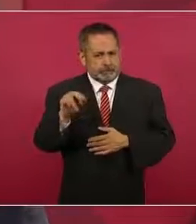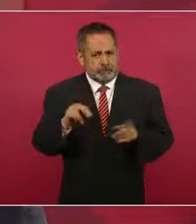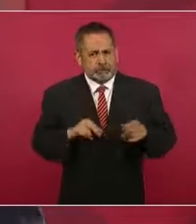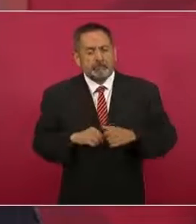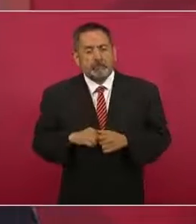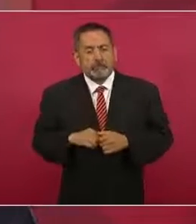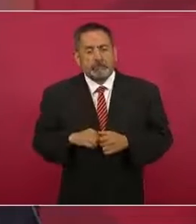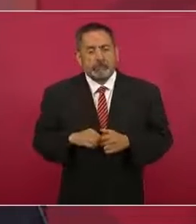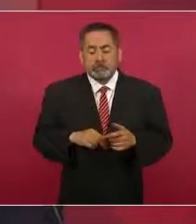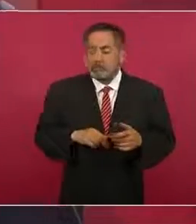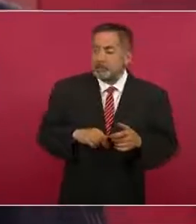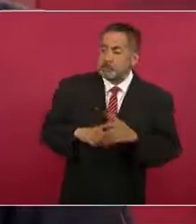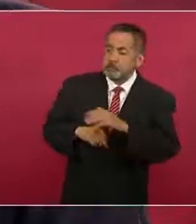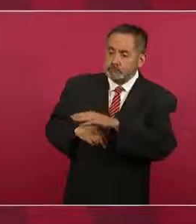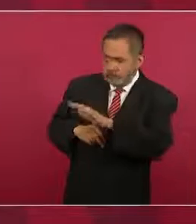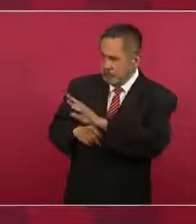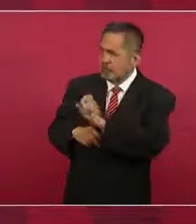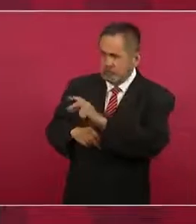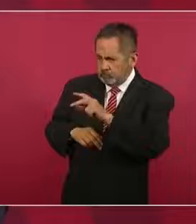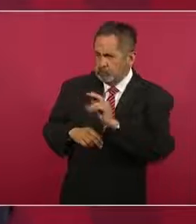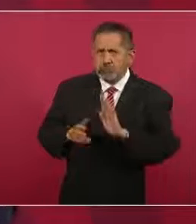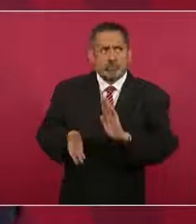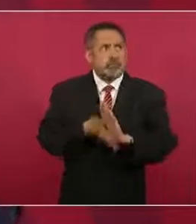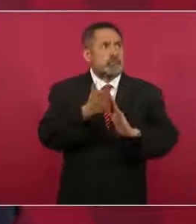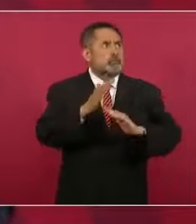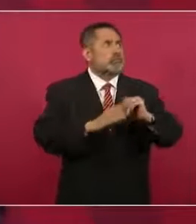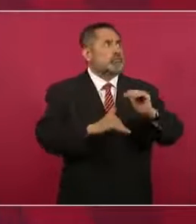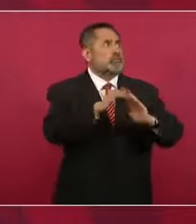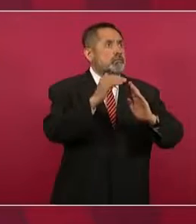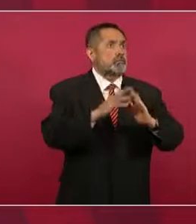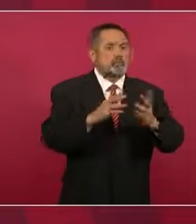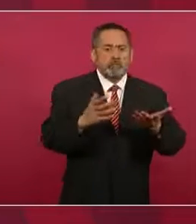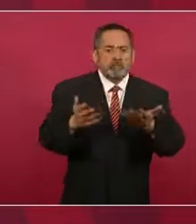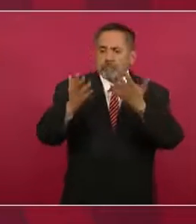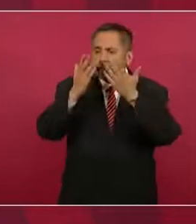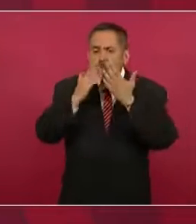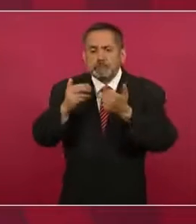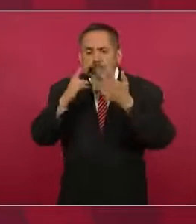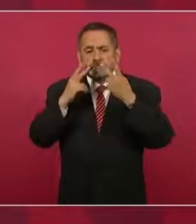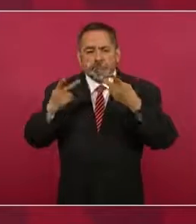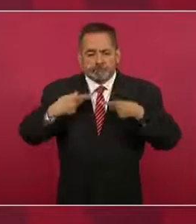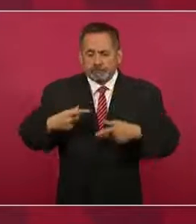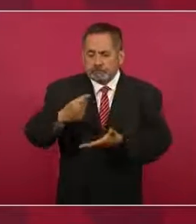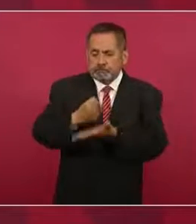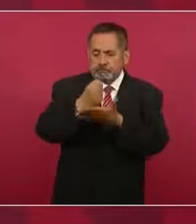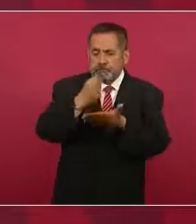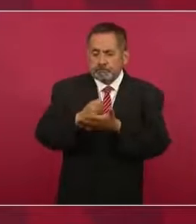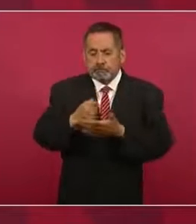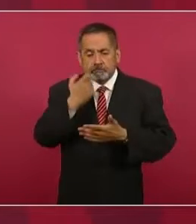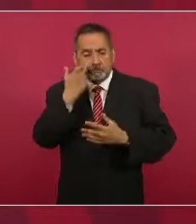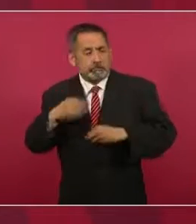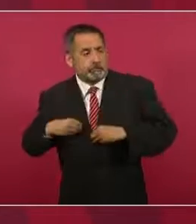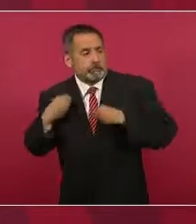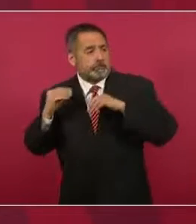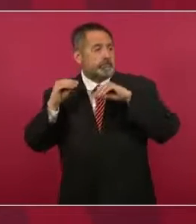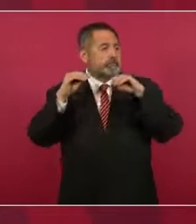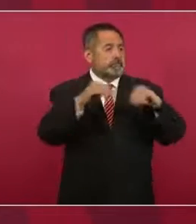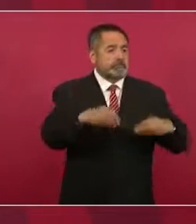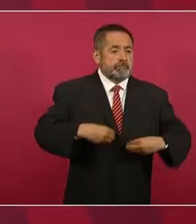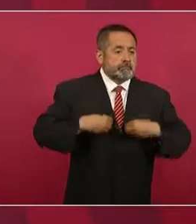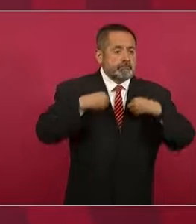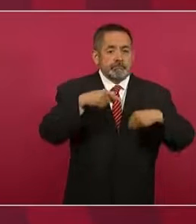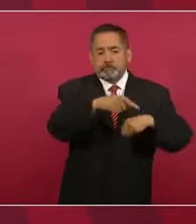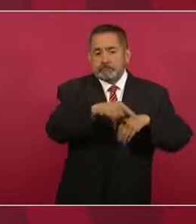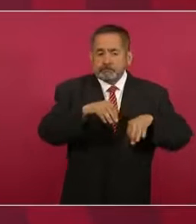y me dicen, pues sí, pero no tenemos especialistas que quieran ir a vivir a